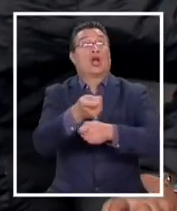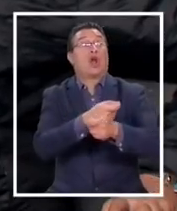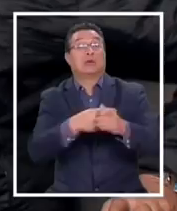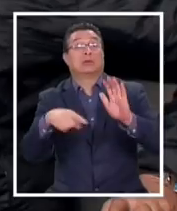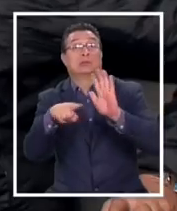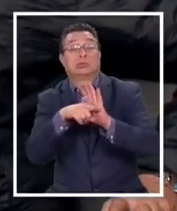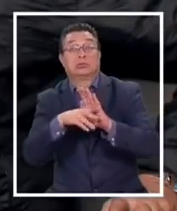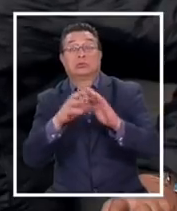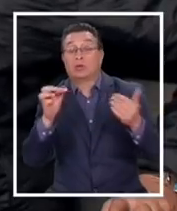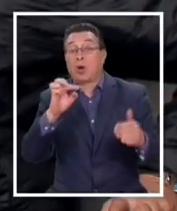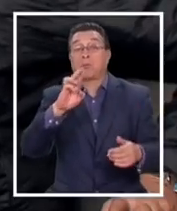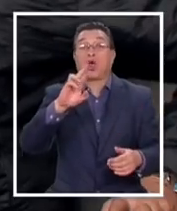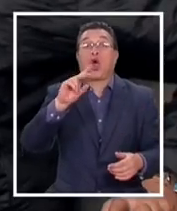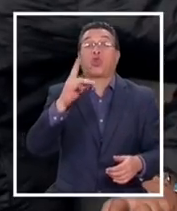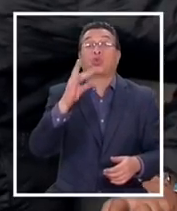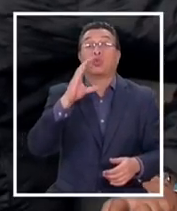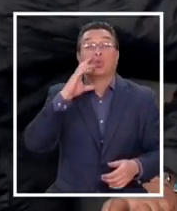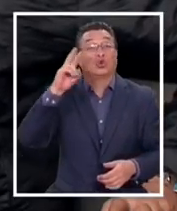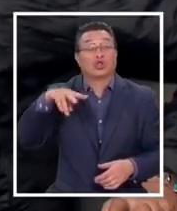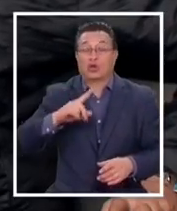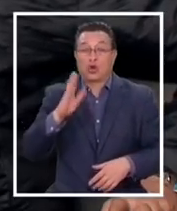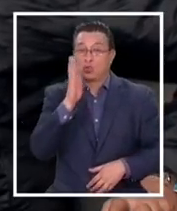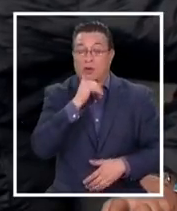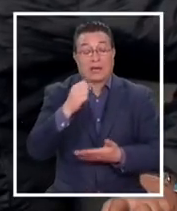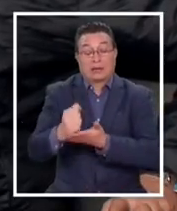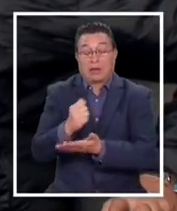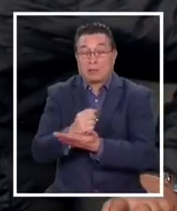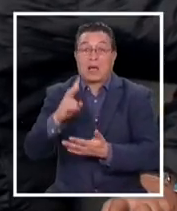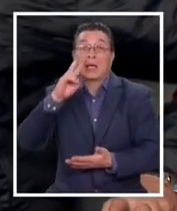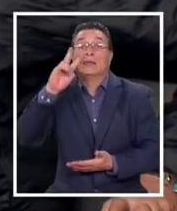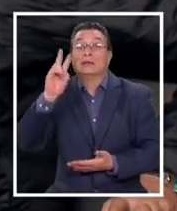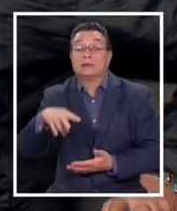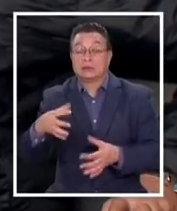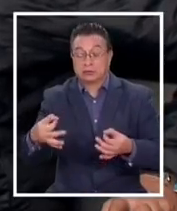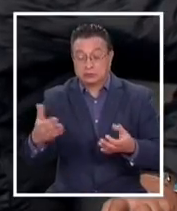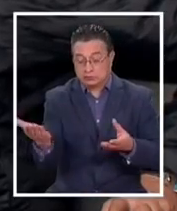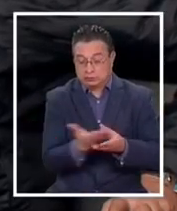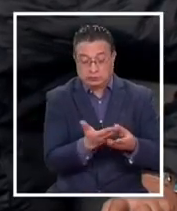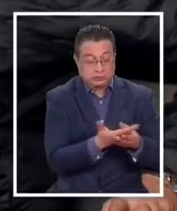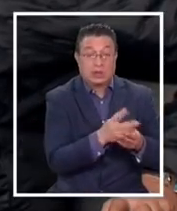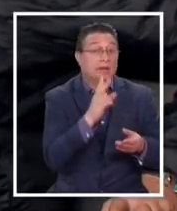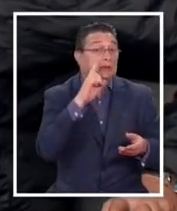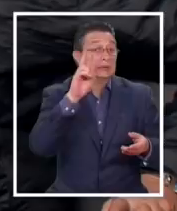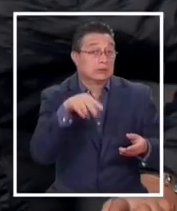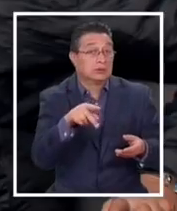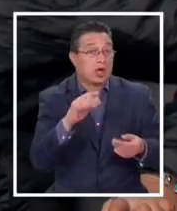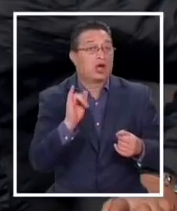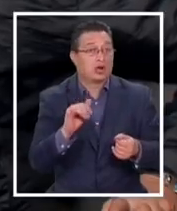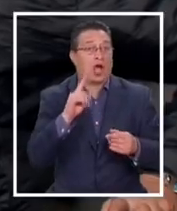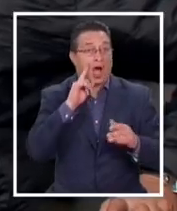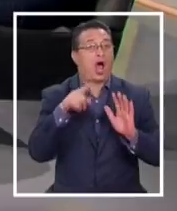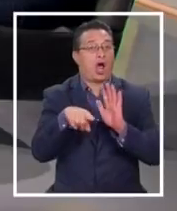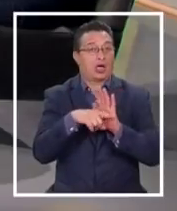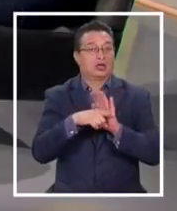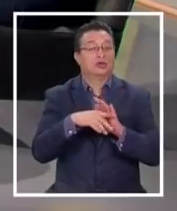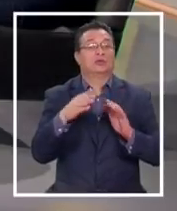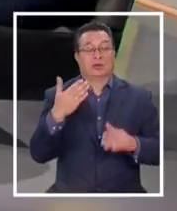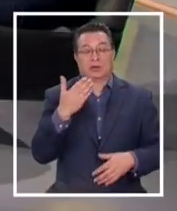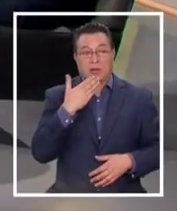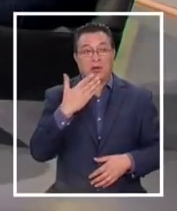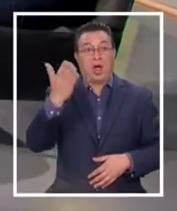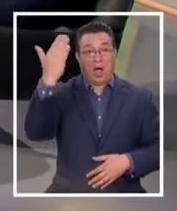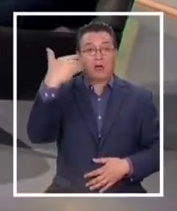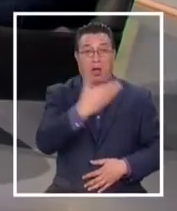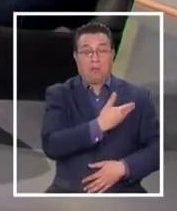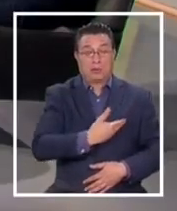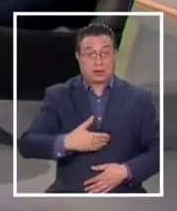económico, ni de productividad. Es una reforma que se está tramitando sin los antecedentes necesarios y sí tiene un impacto. Y lo tuvo también en el